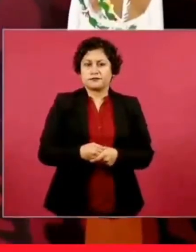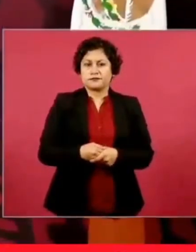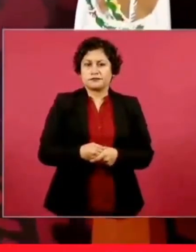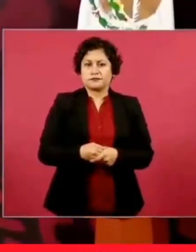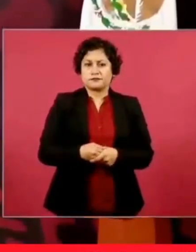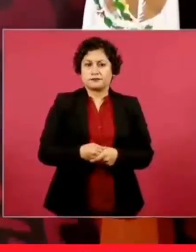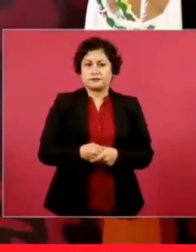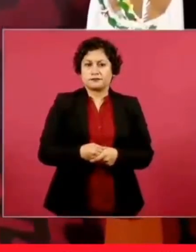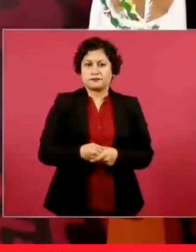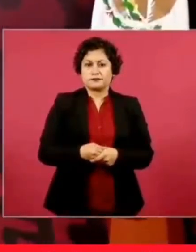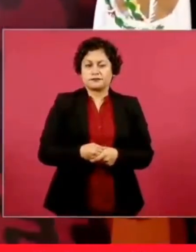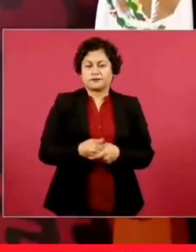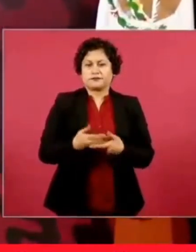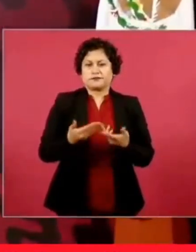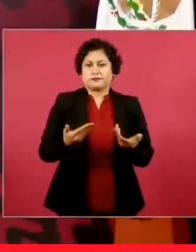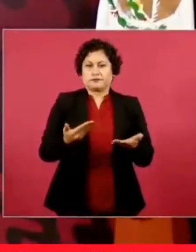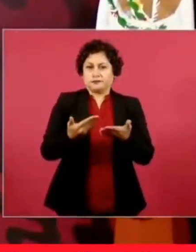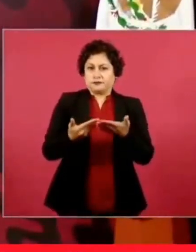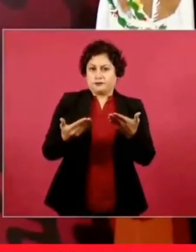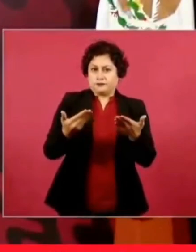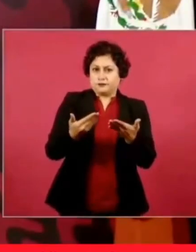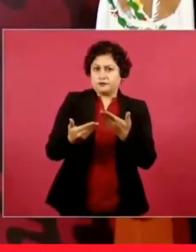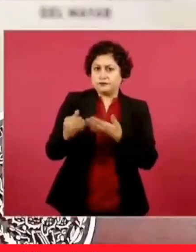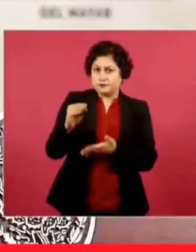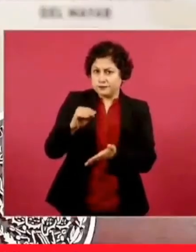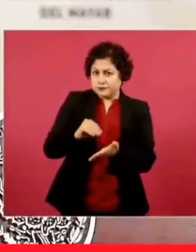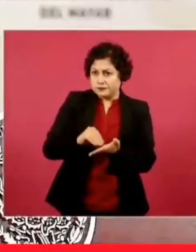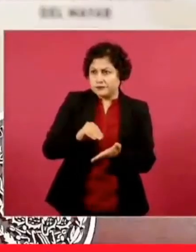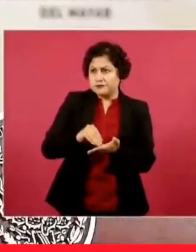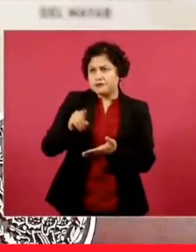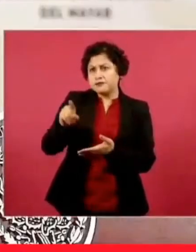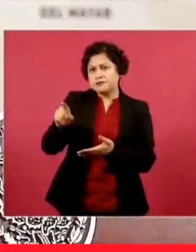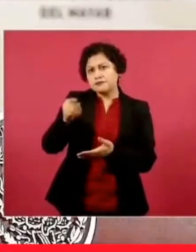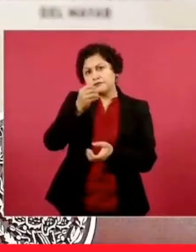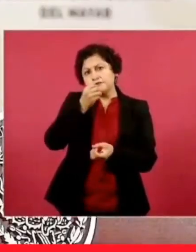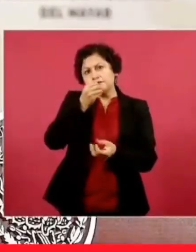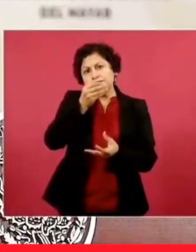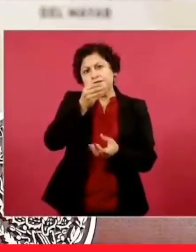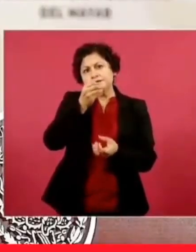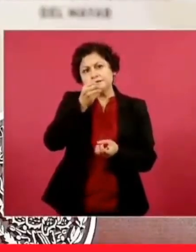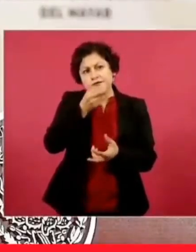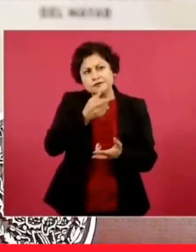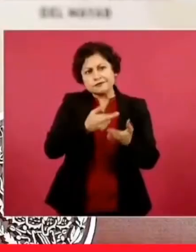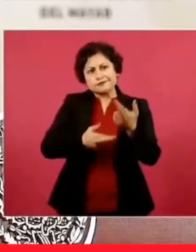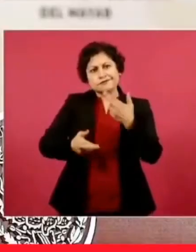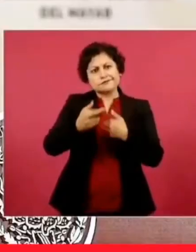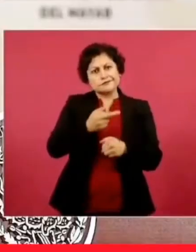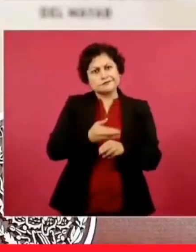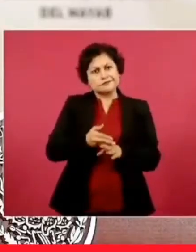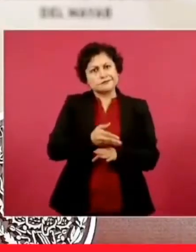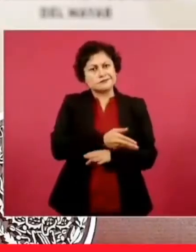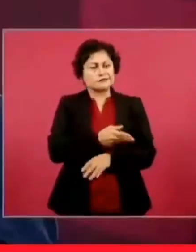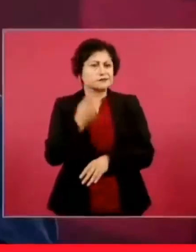seguir insistiendo en aplicar la misma política?